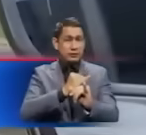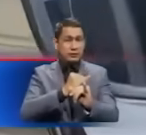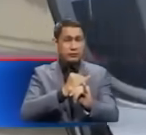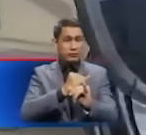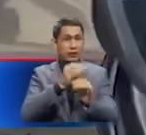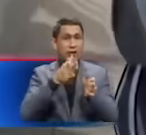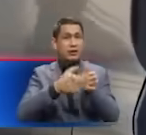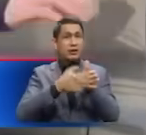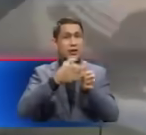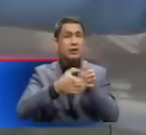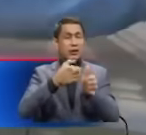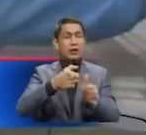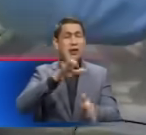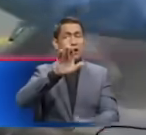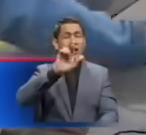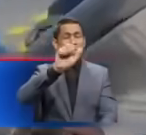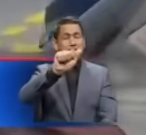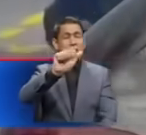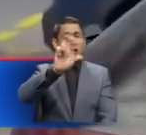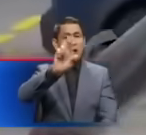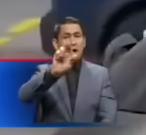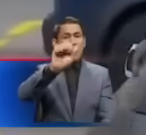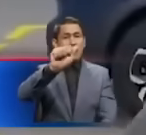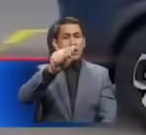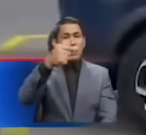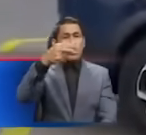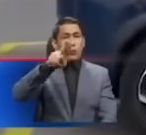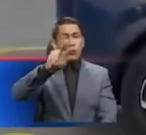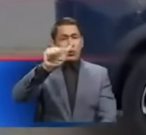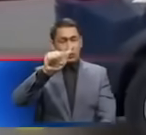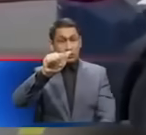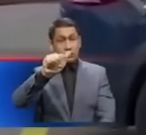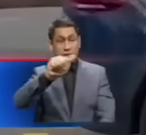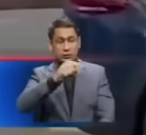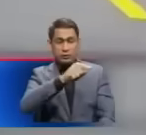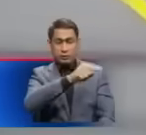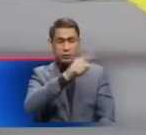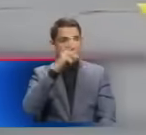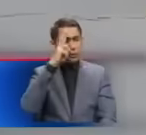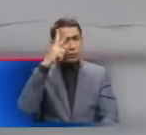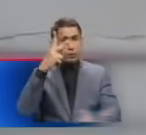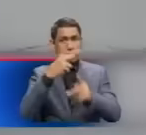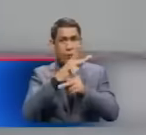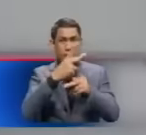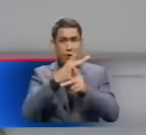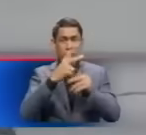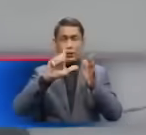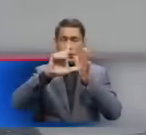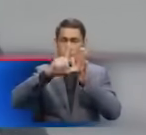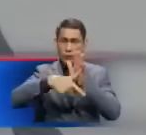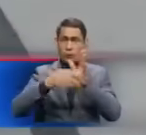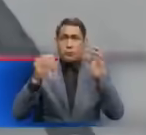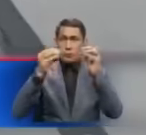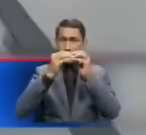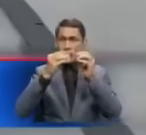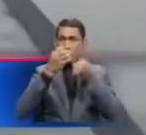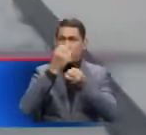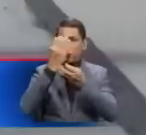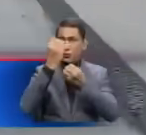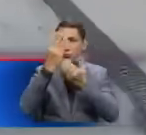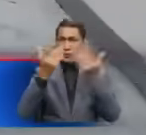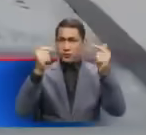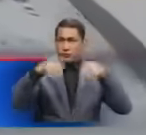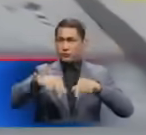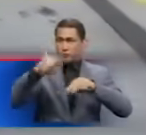Aragua, buscado por terrorismo, tráfico humano y de armas. Enseguida vamos a regresar con esto y mucho más aquí